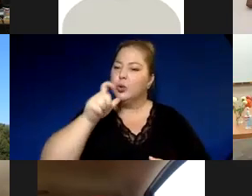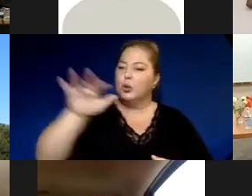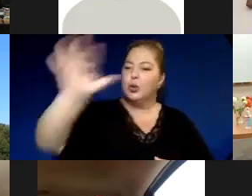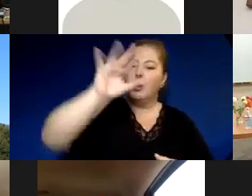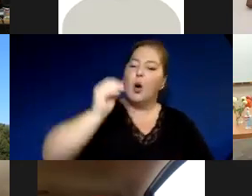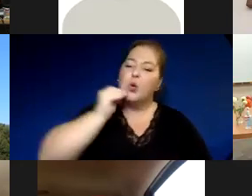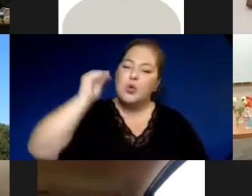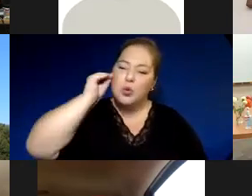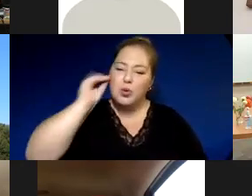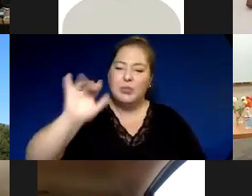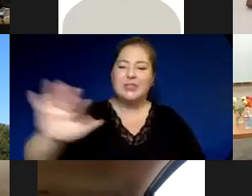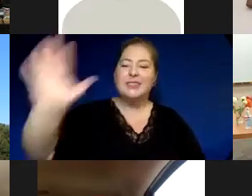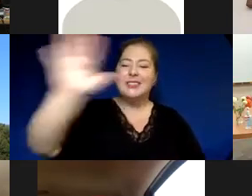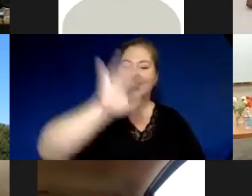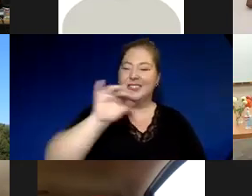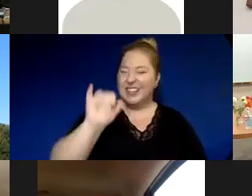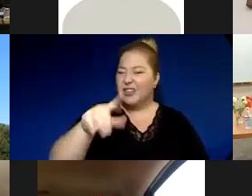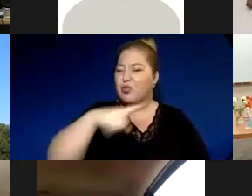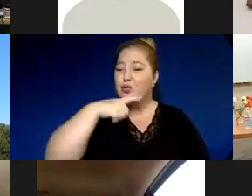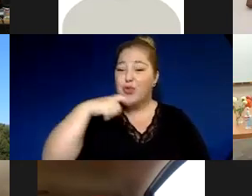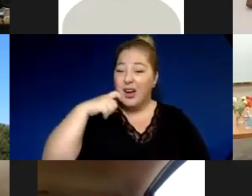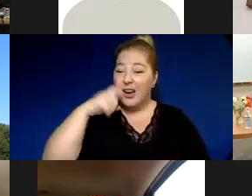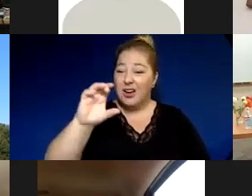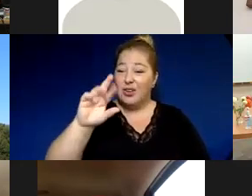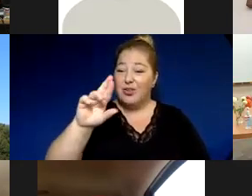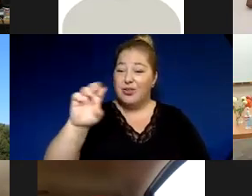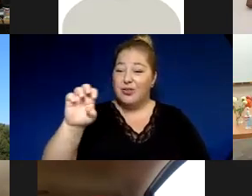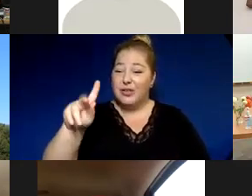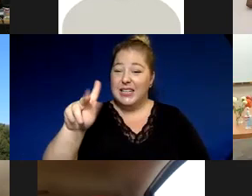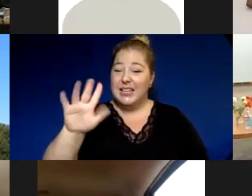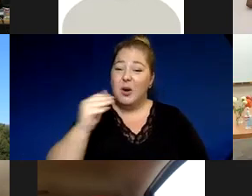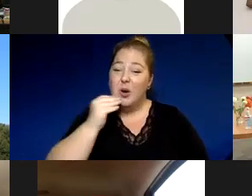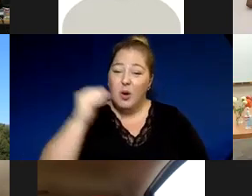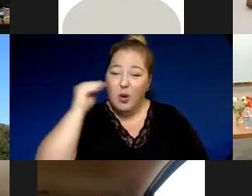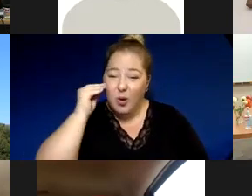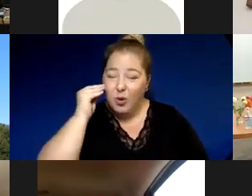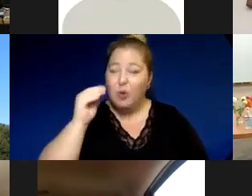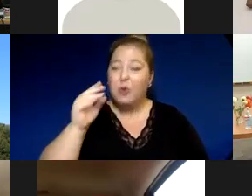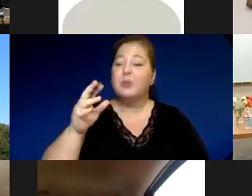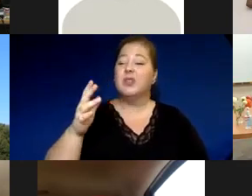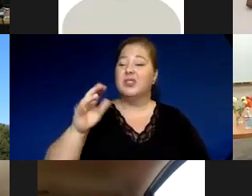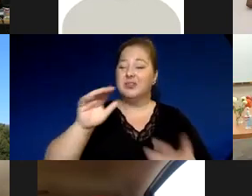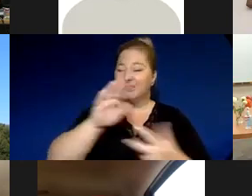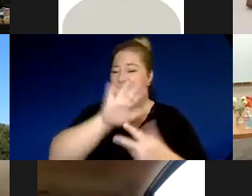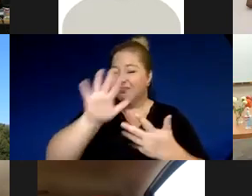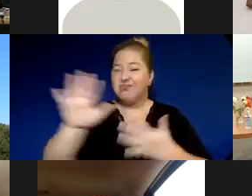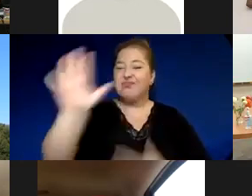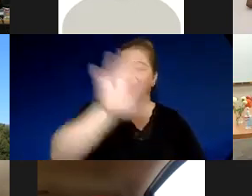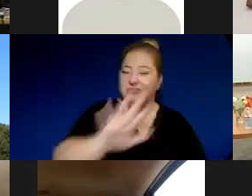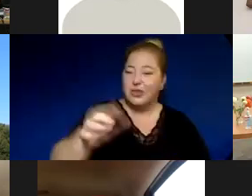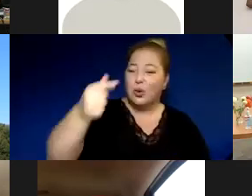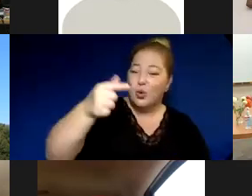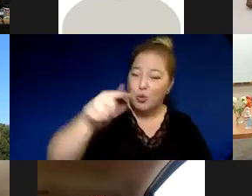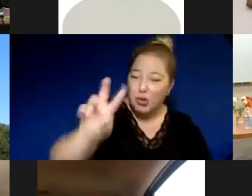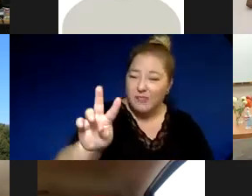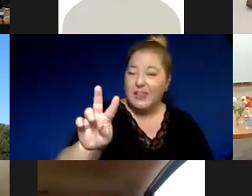cisterna. Entonces, en Dry Creek Valley, en Guerneville, en esas comunidades, no